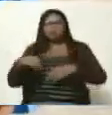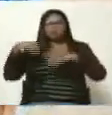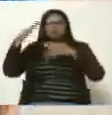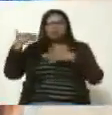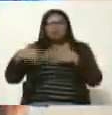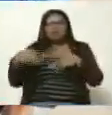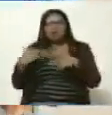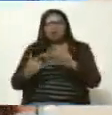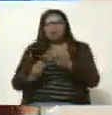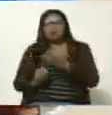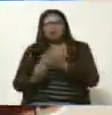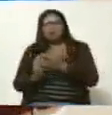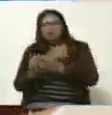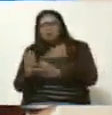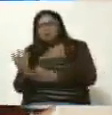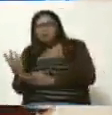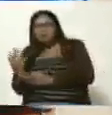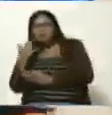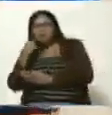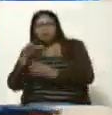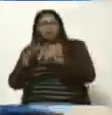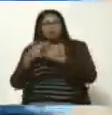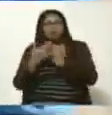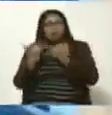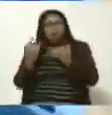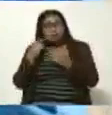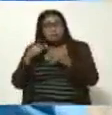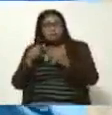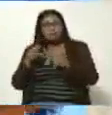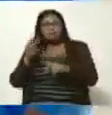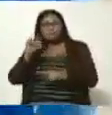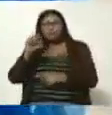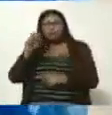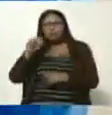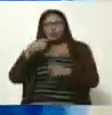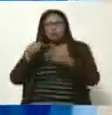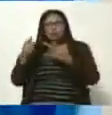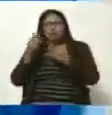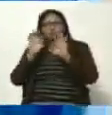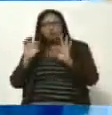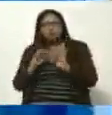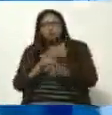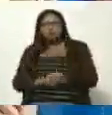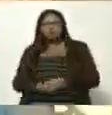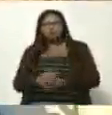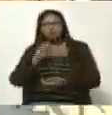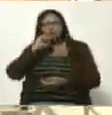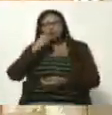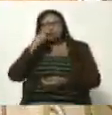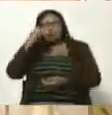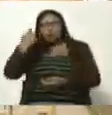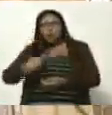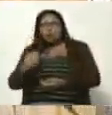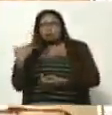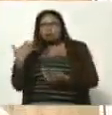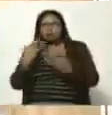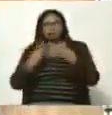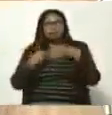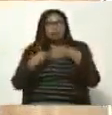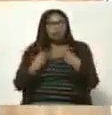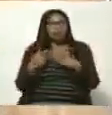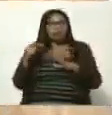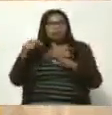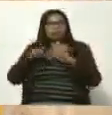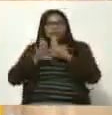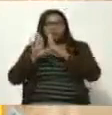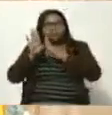los fertilizantes, que no solamente por la situación presentada en Monómeros, sino también por la situación planteada entre Rusia y Ucrania, han venido viviendo un